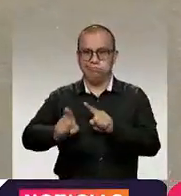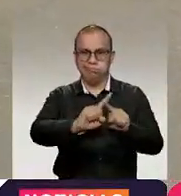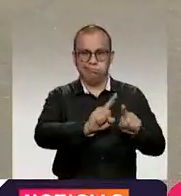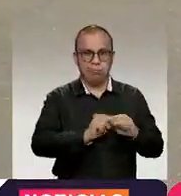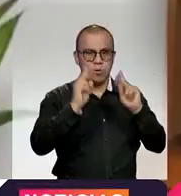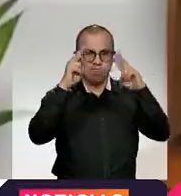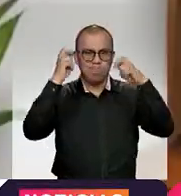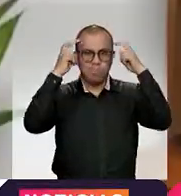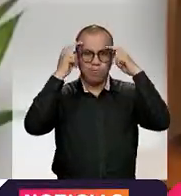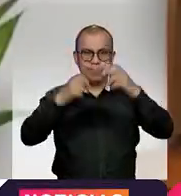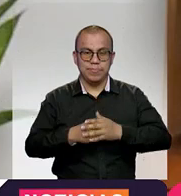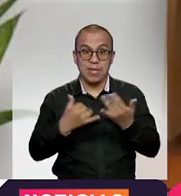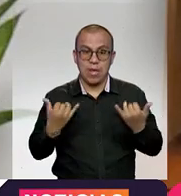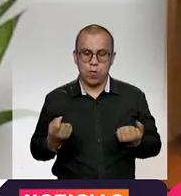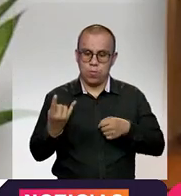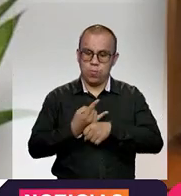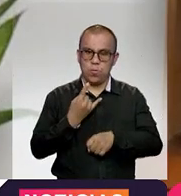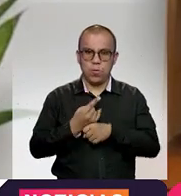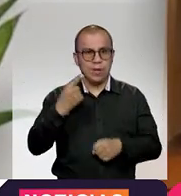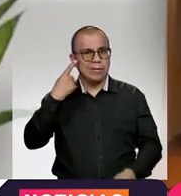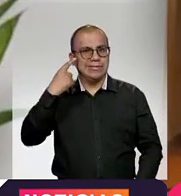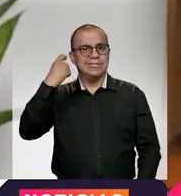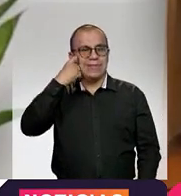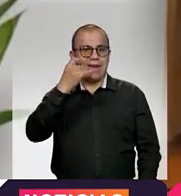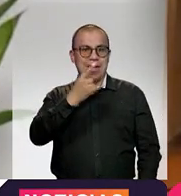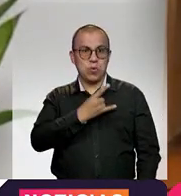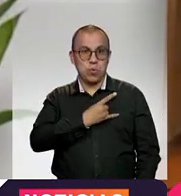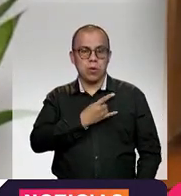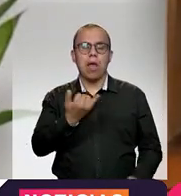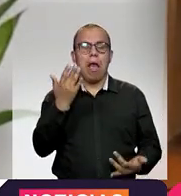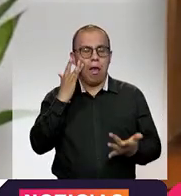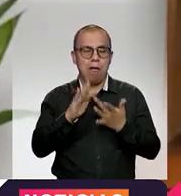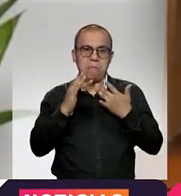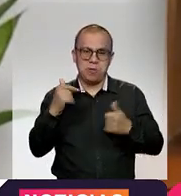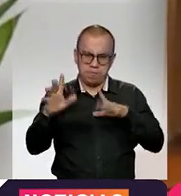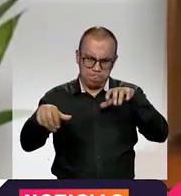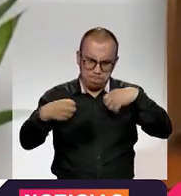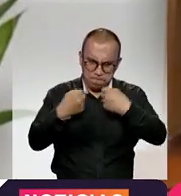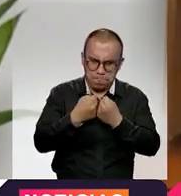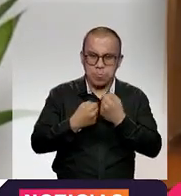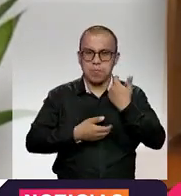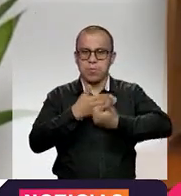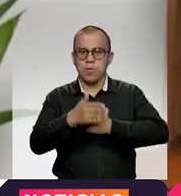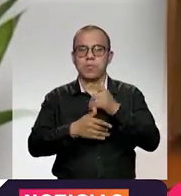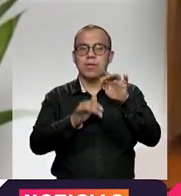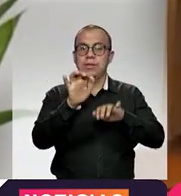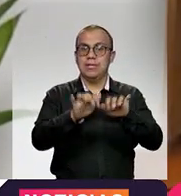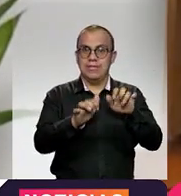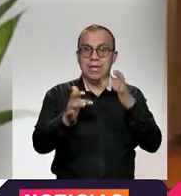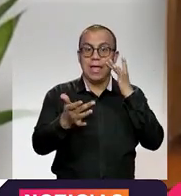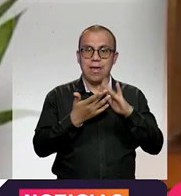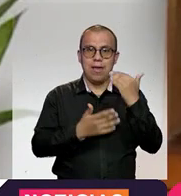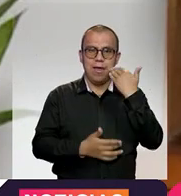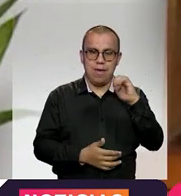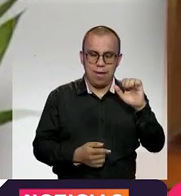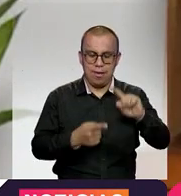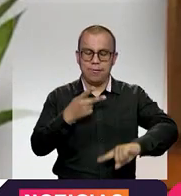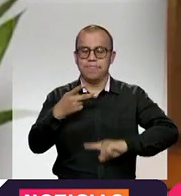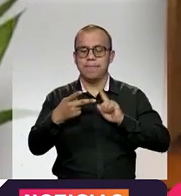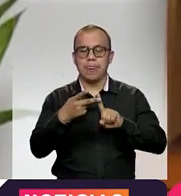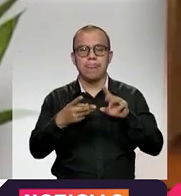conocimiento a través del reto la uv vamos a tener muchas oportunidades y alianzas con la secretaría de la mujer